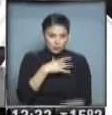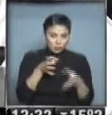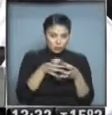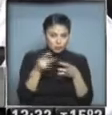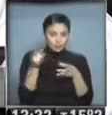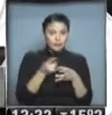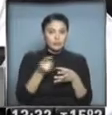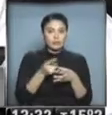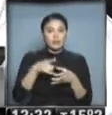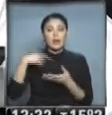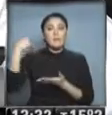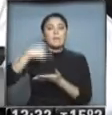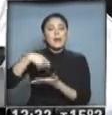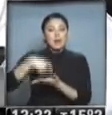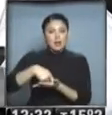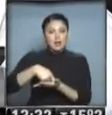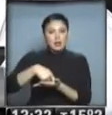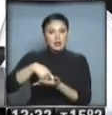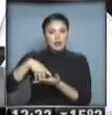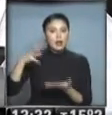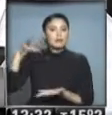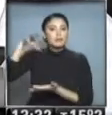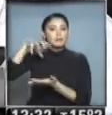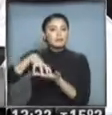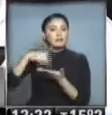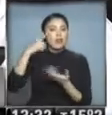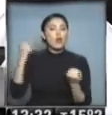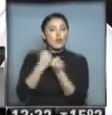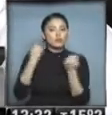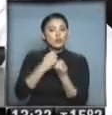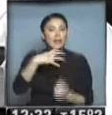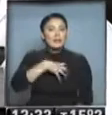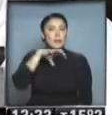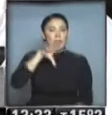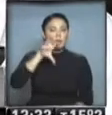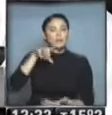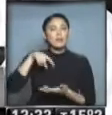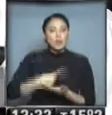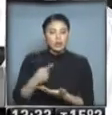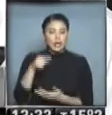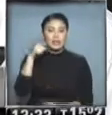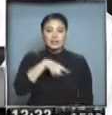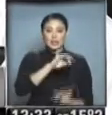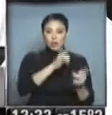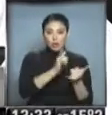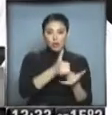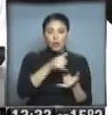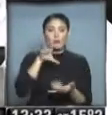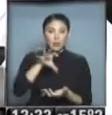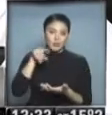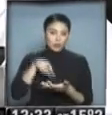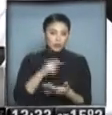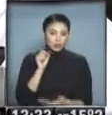financió el ente que regula los trasplantes en la provincia de buenos aires porque el chiquito es oriundo de provincia de buenos